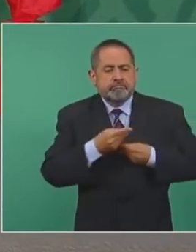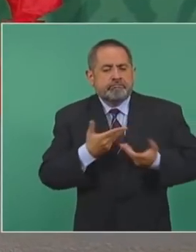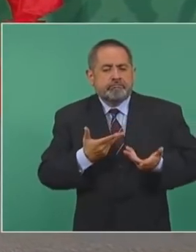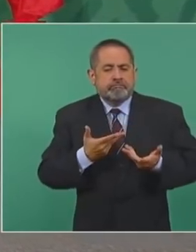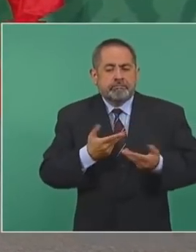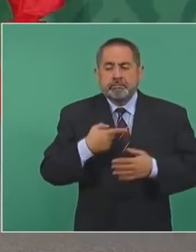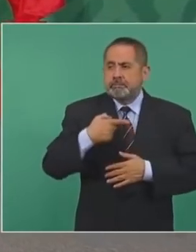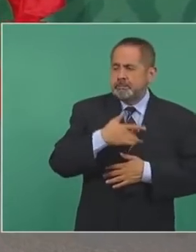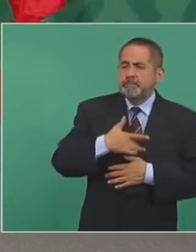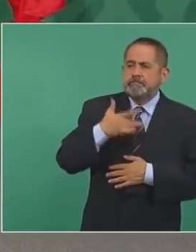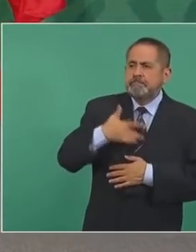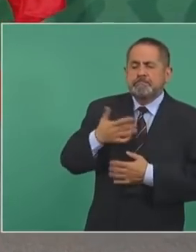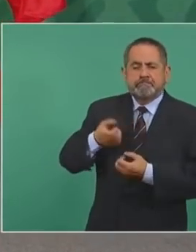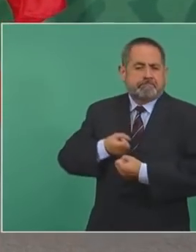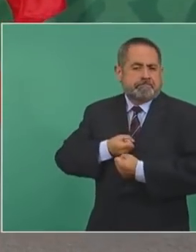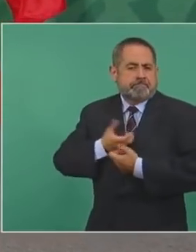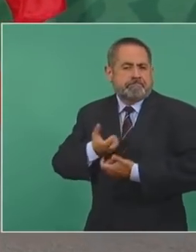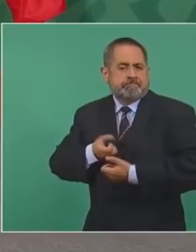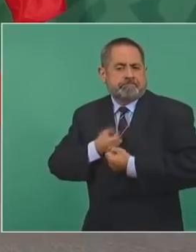decidió